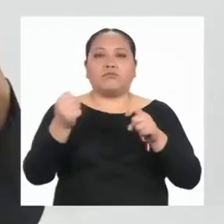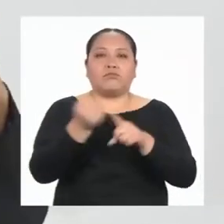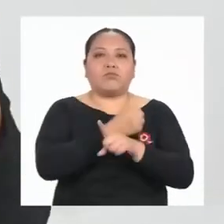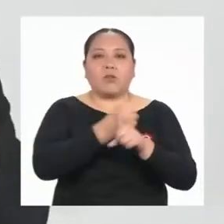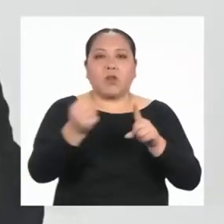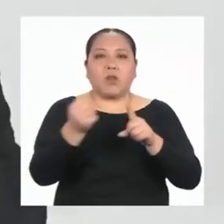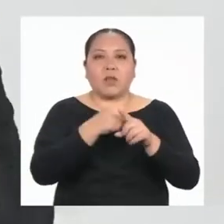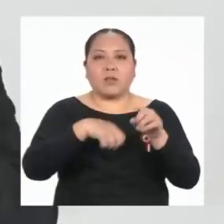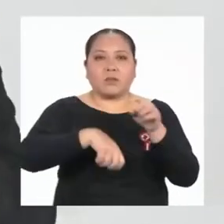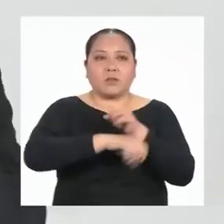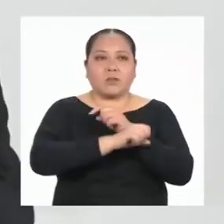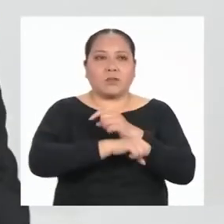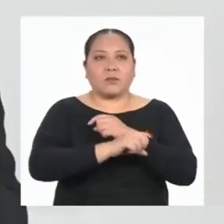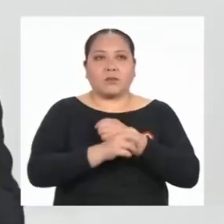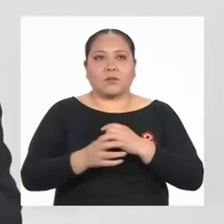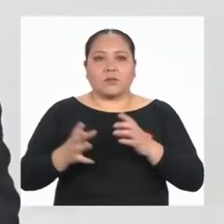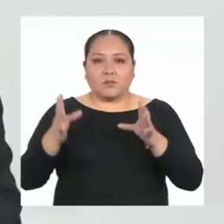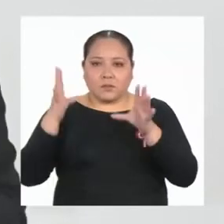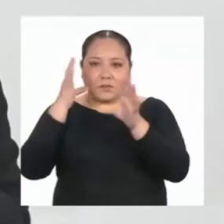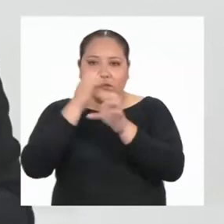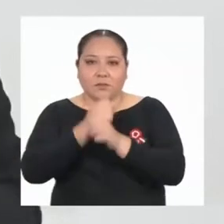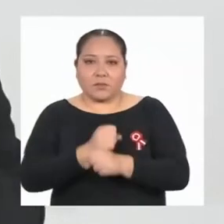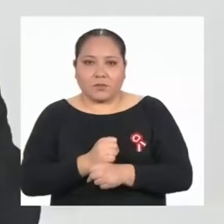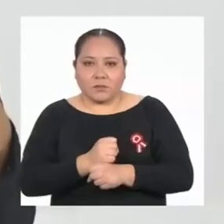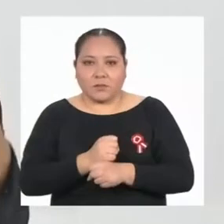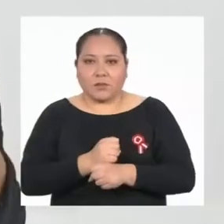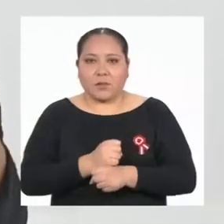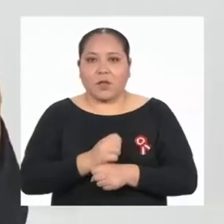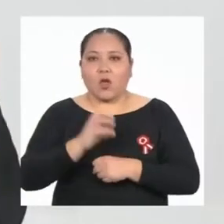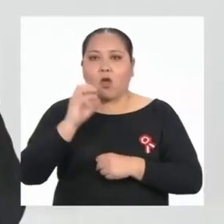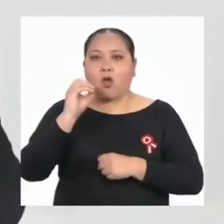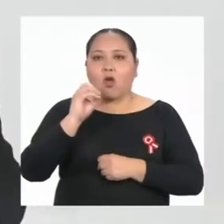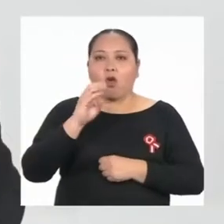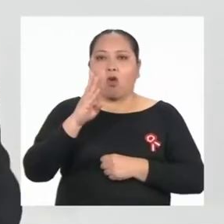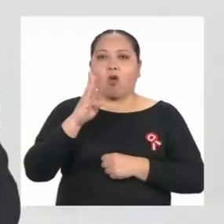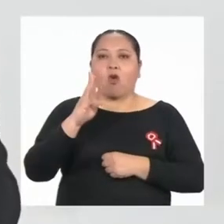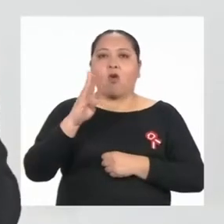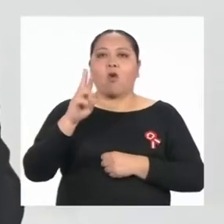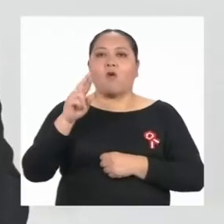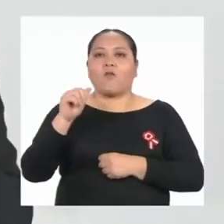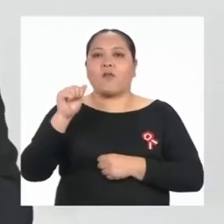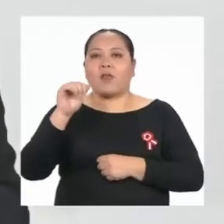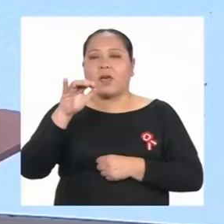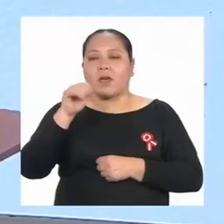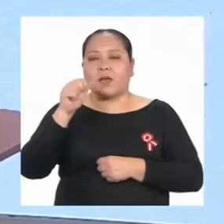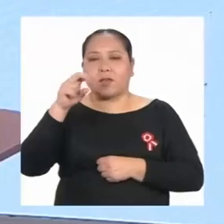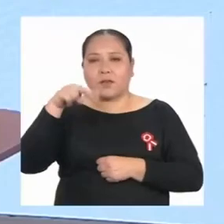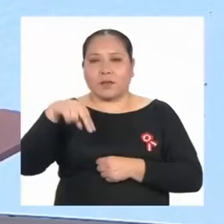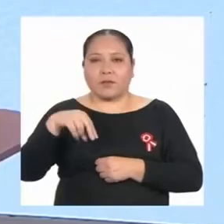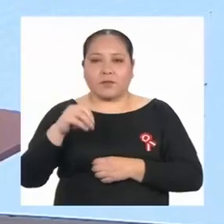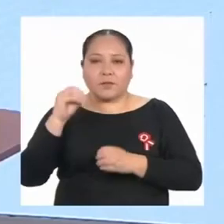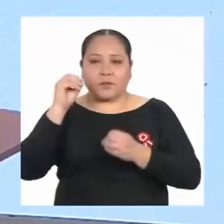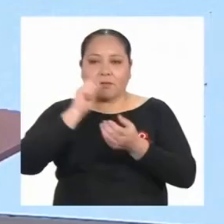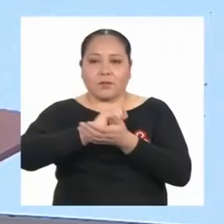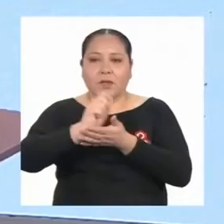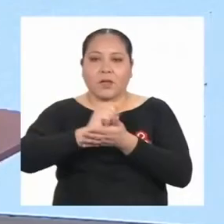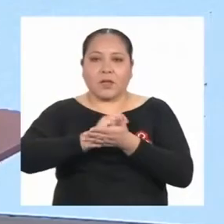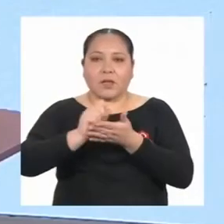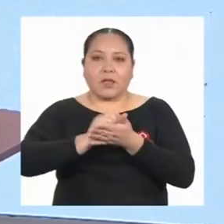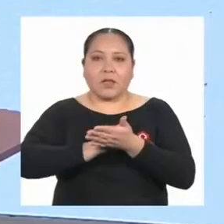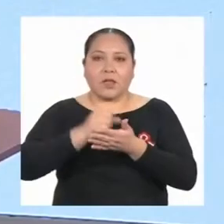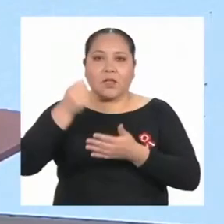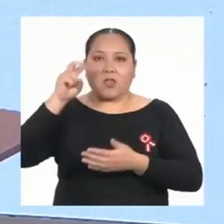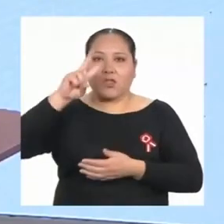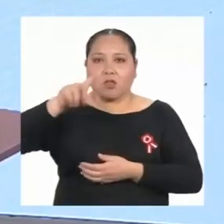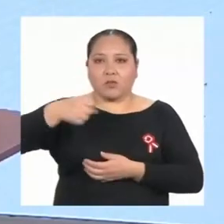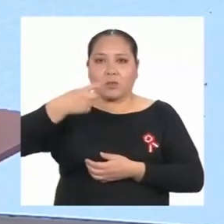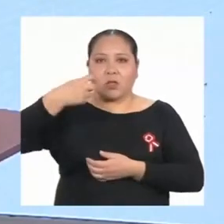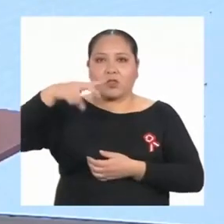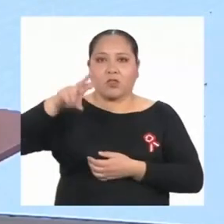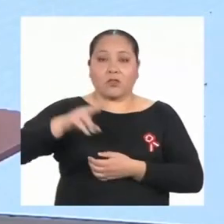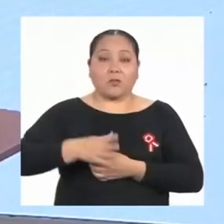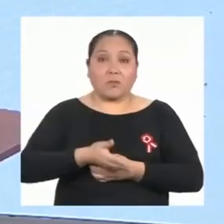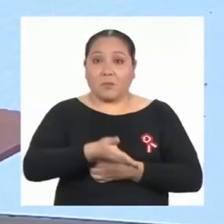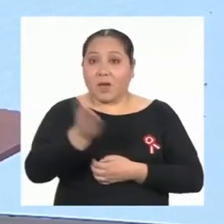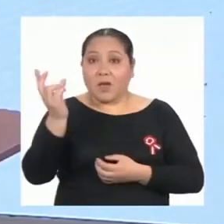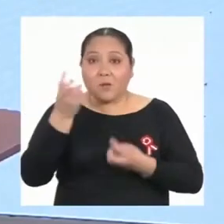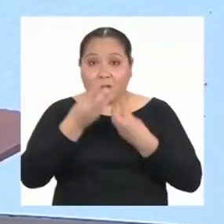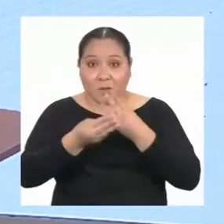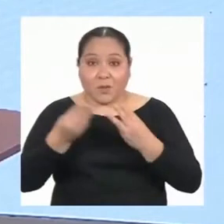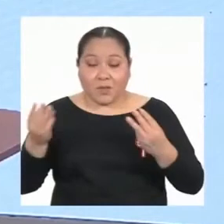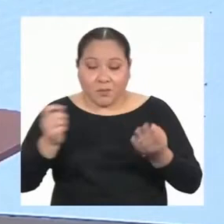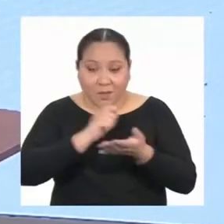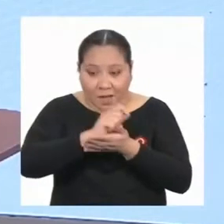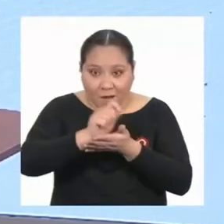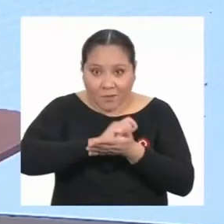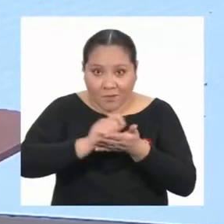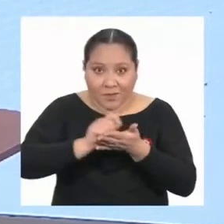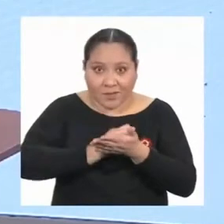de Arbocó y O'Brien, publicado en el 2012. Vayan por su material de trabajo en casa para que hagan